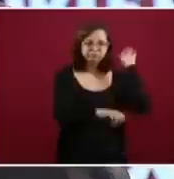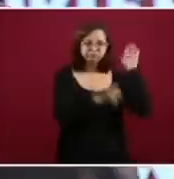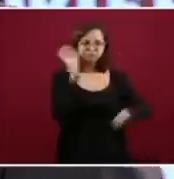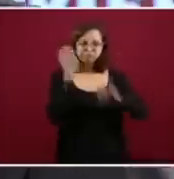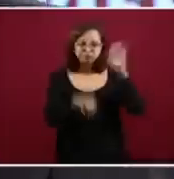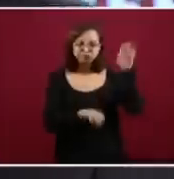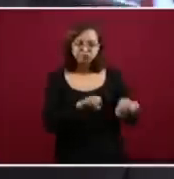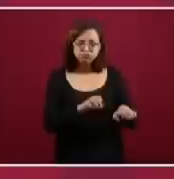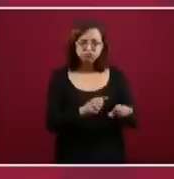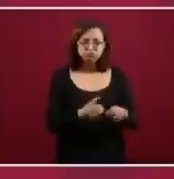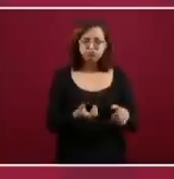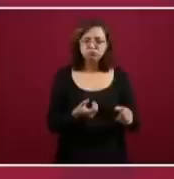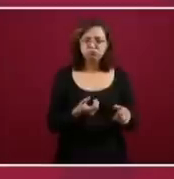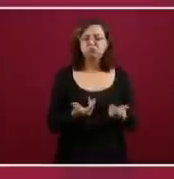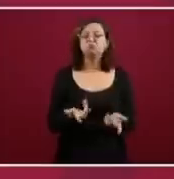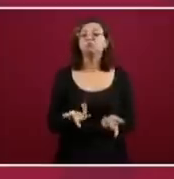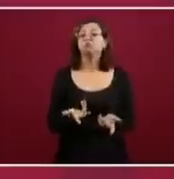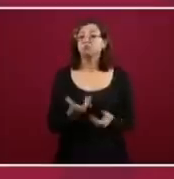de qué